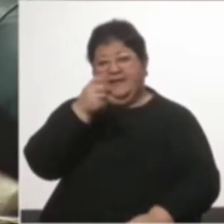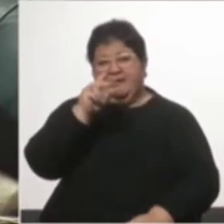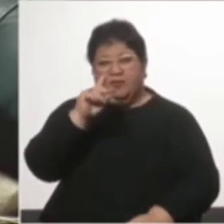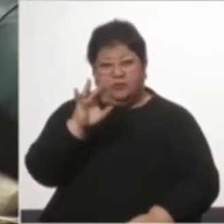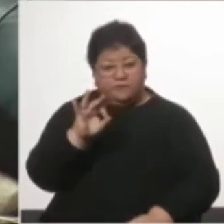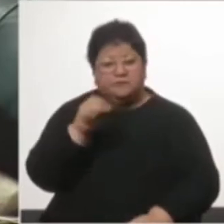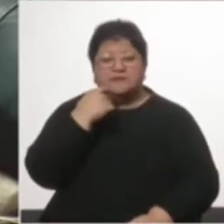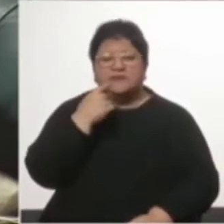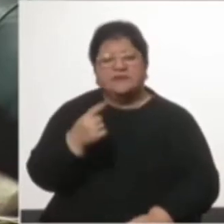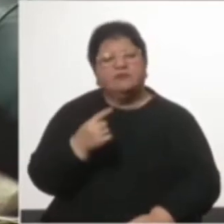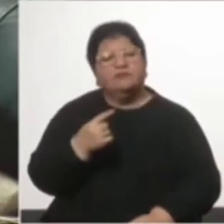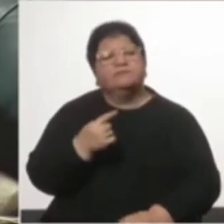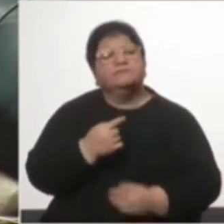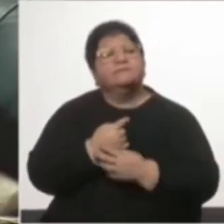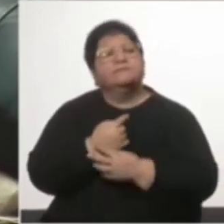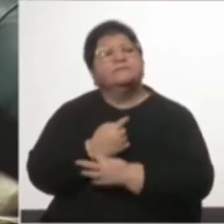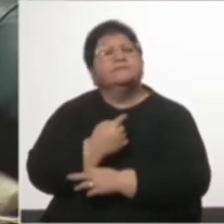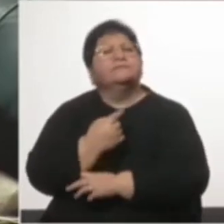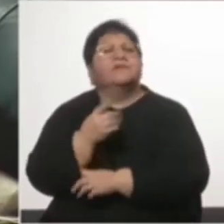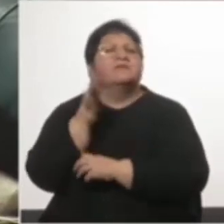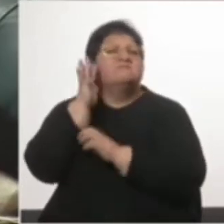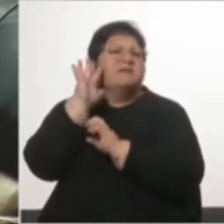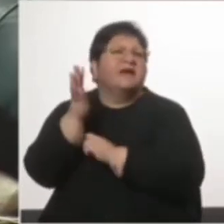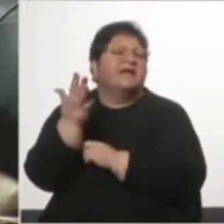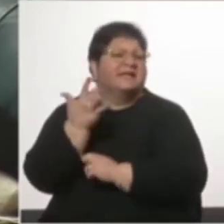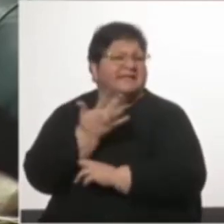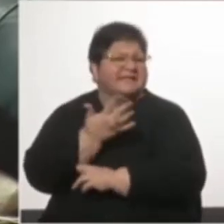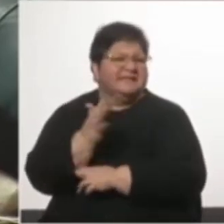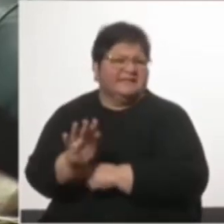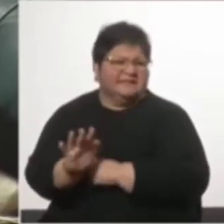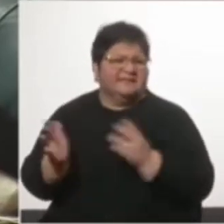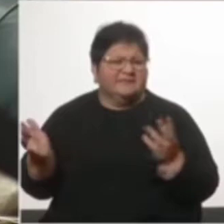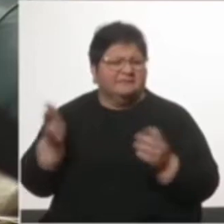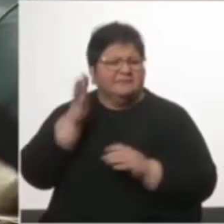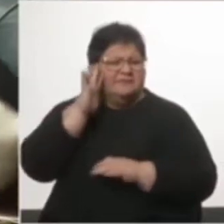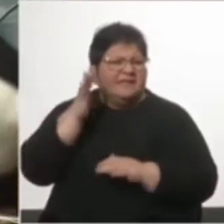Senado, decía, me parece que es bueno ubicarse en el